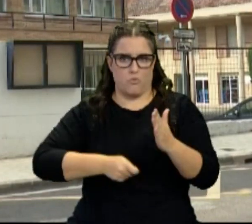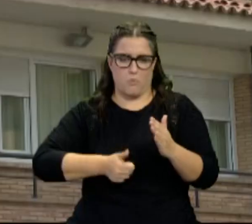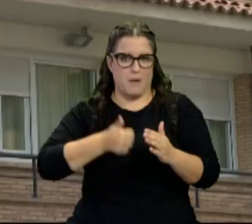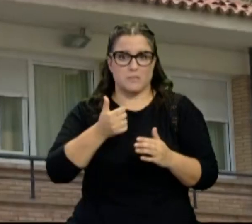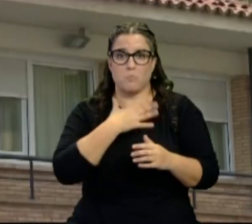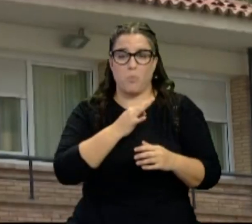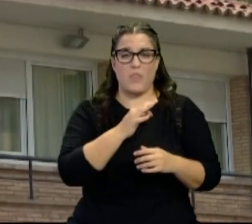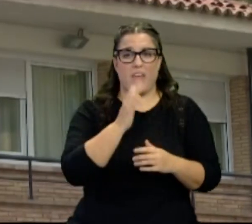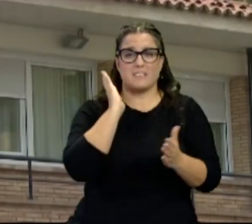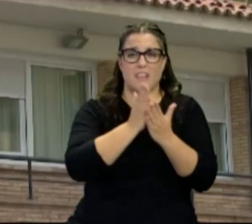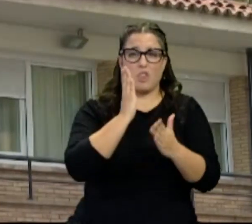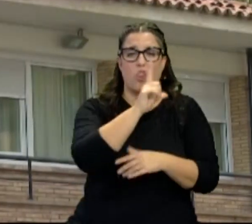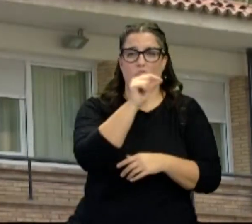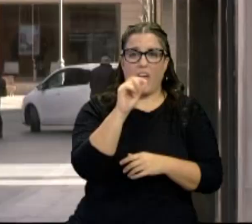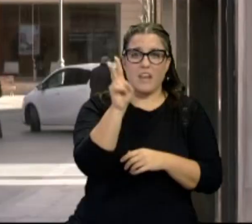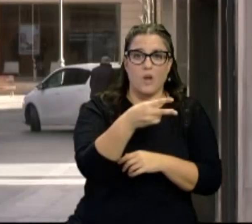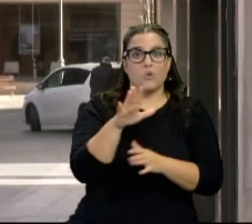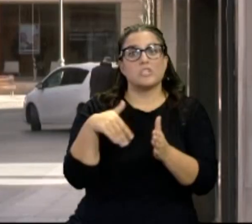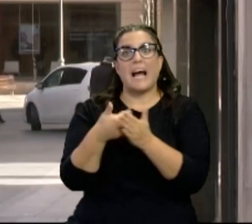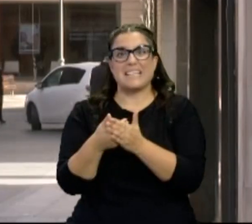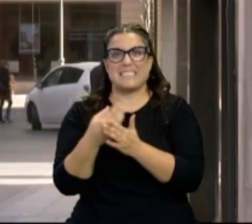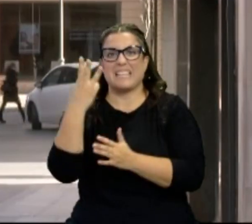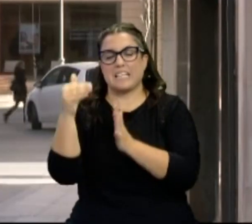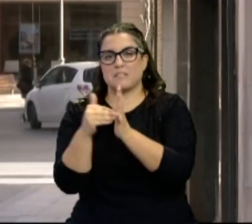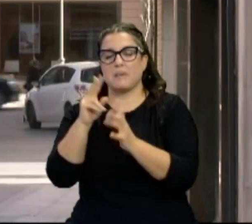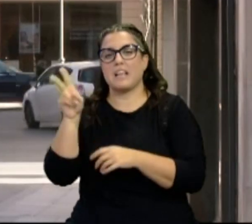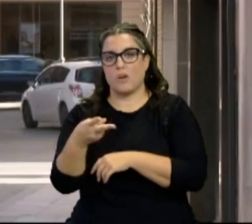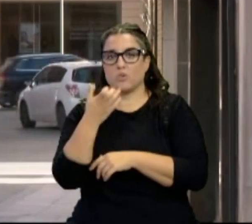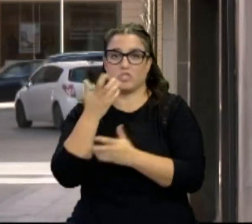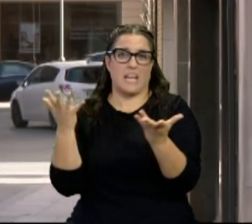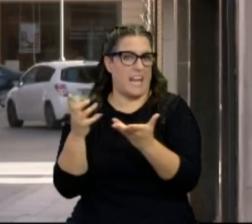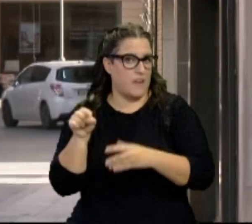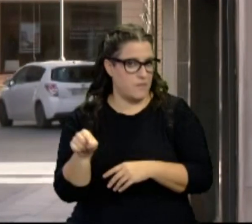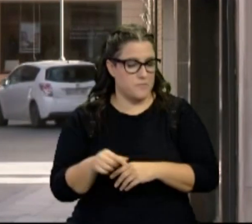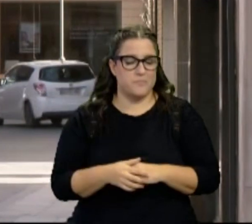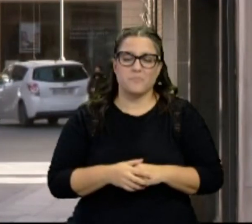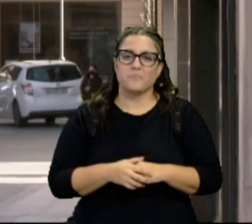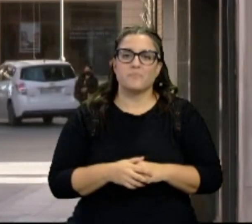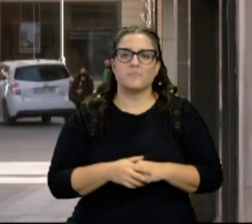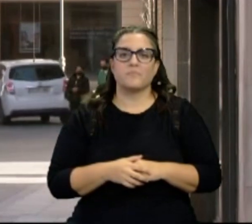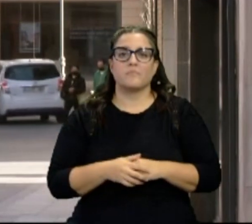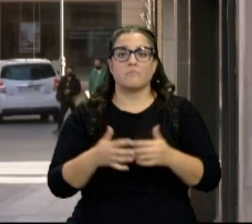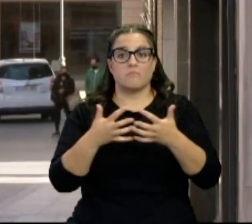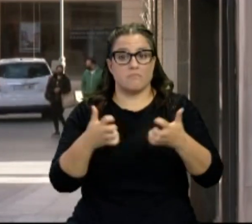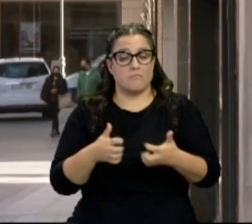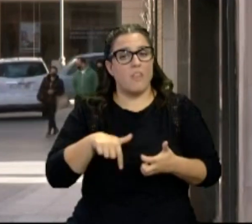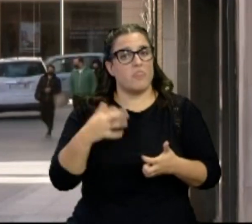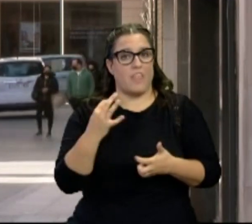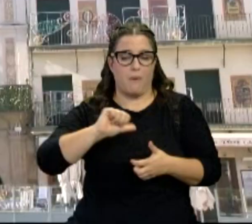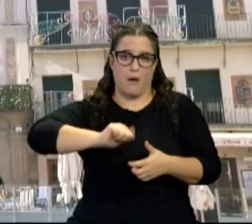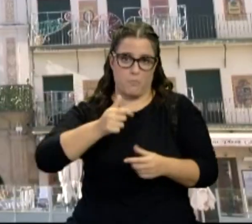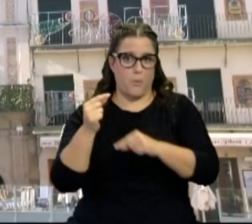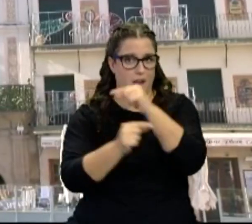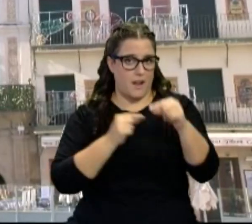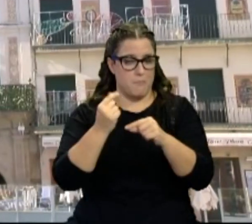100 euros para las más leves y hasta los 3.000 euros para las acciones consideradas muy graves. El texto tiene que ser aprobado por el Pleno